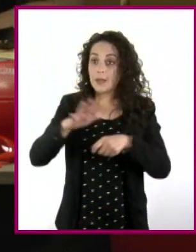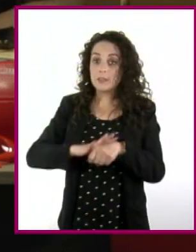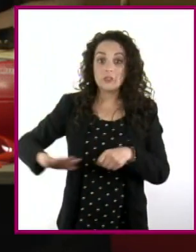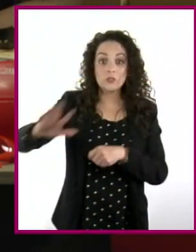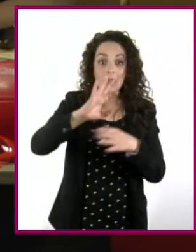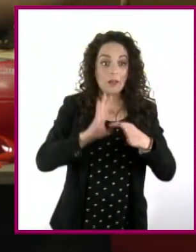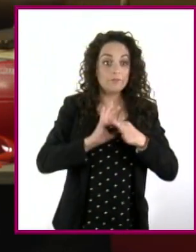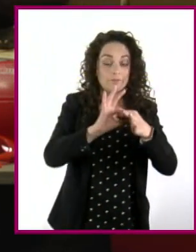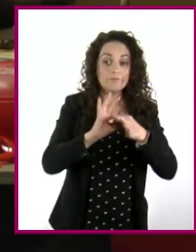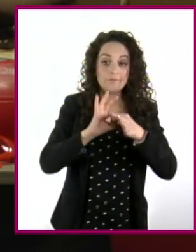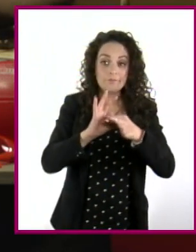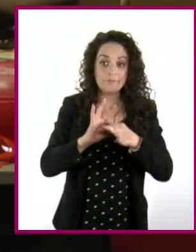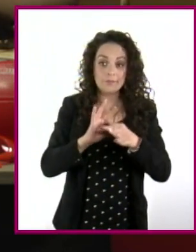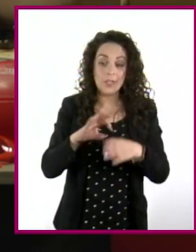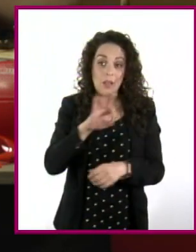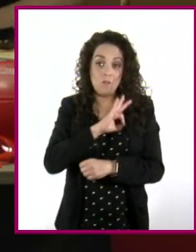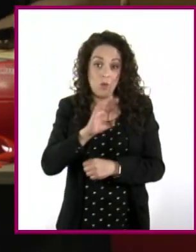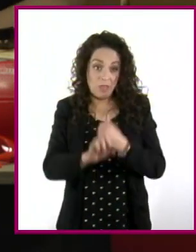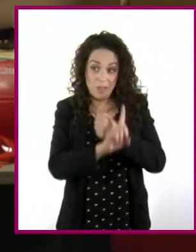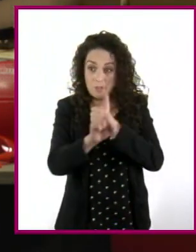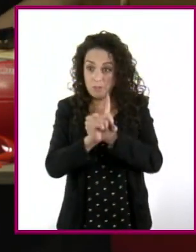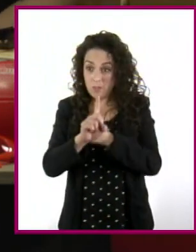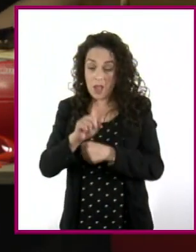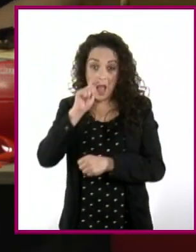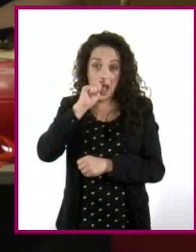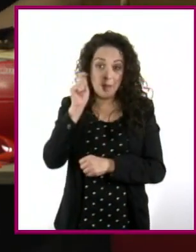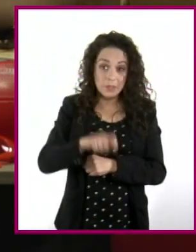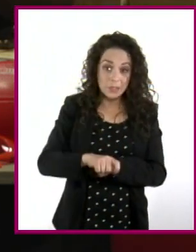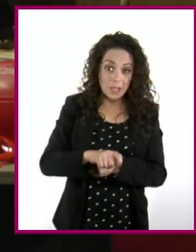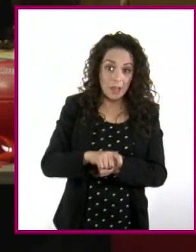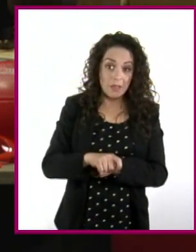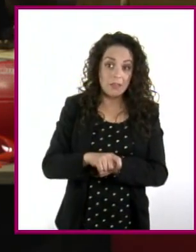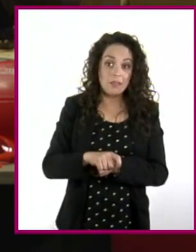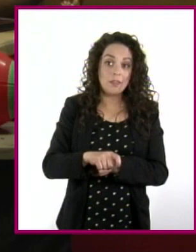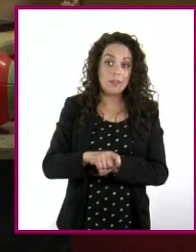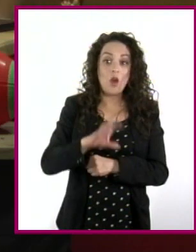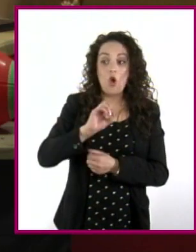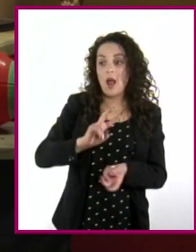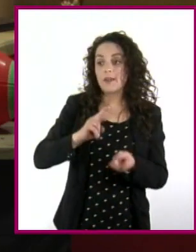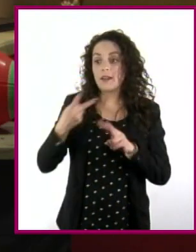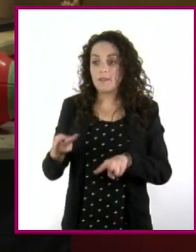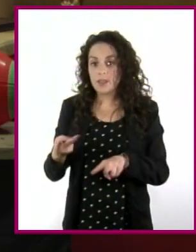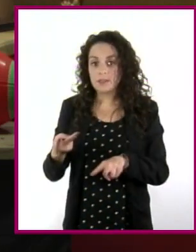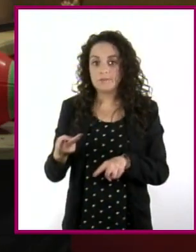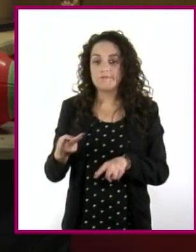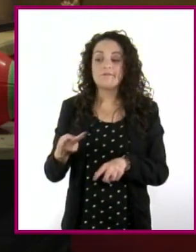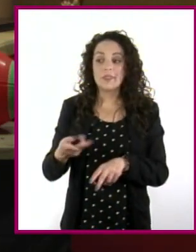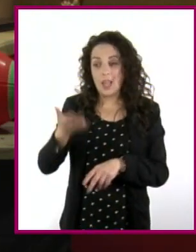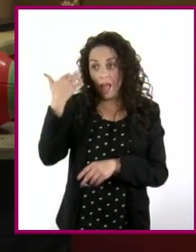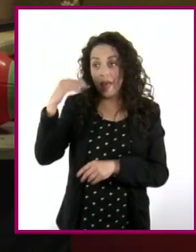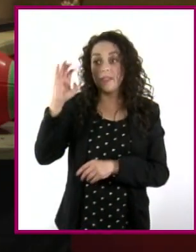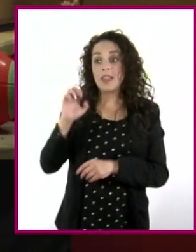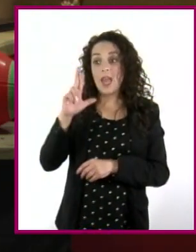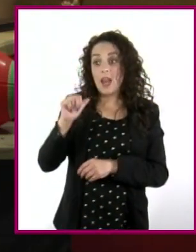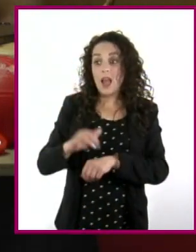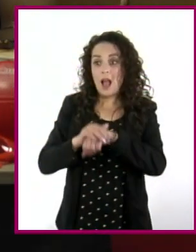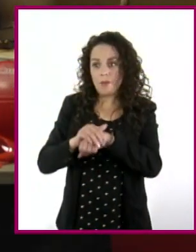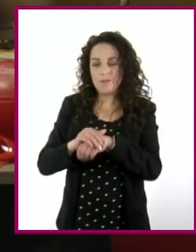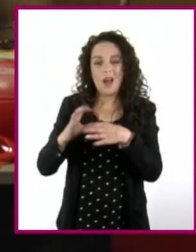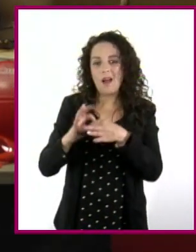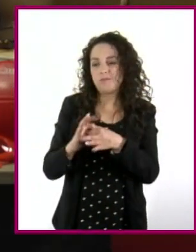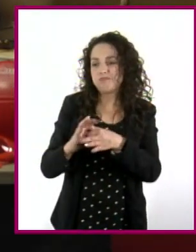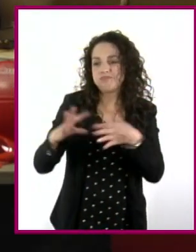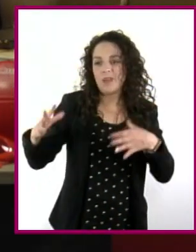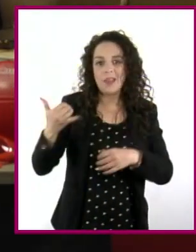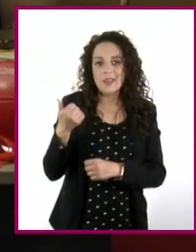vínculos superficiales o conflictivos en amistades profundas o, por el contrario, disuelve nexos que se creían permanentes.